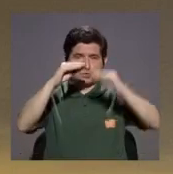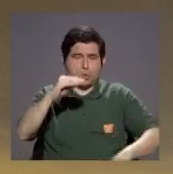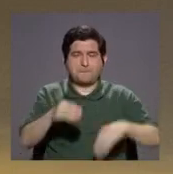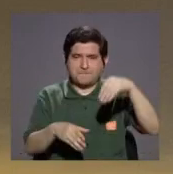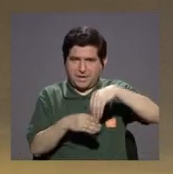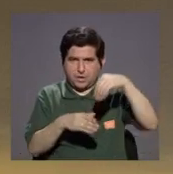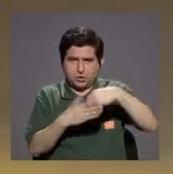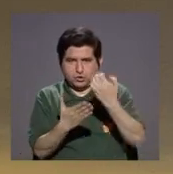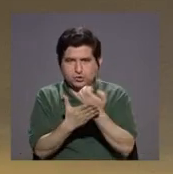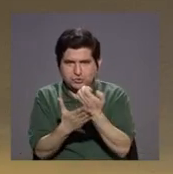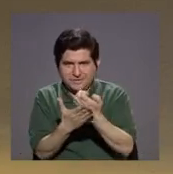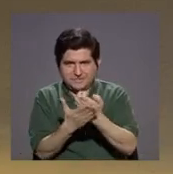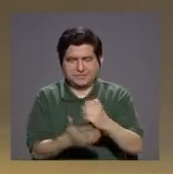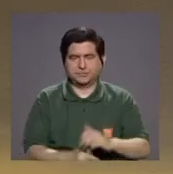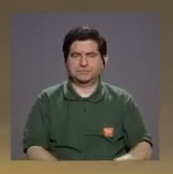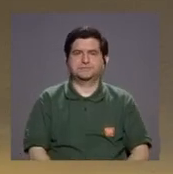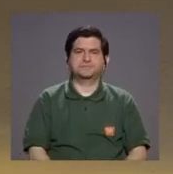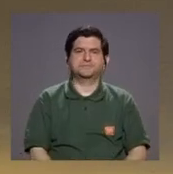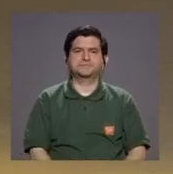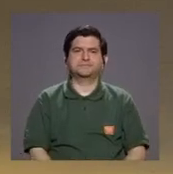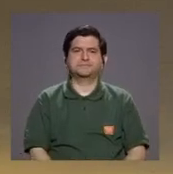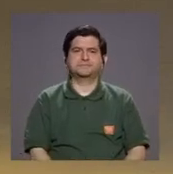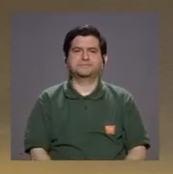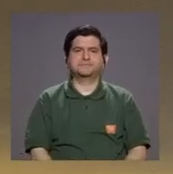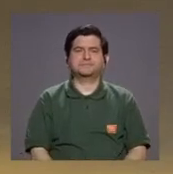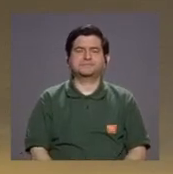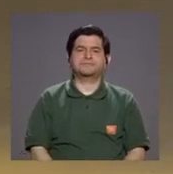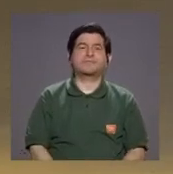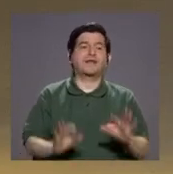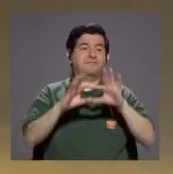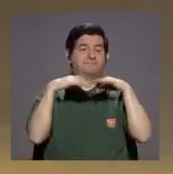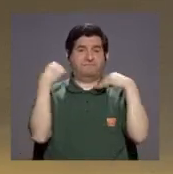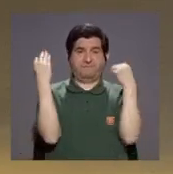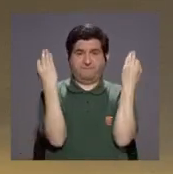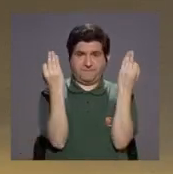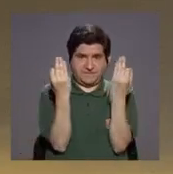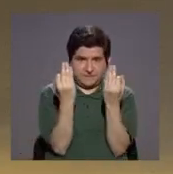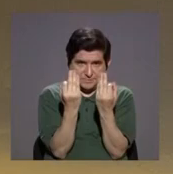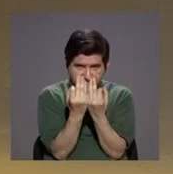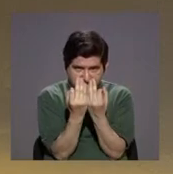i y las familias